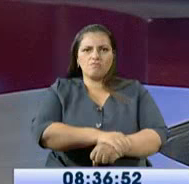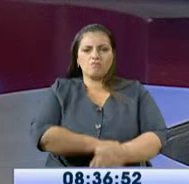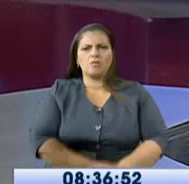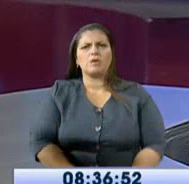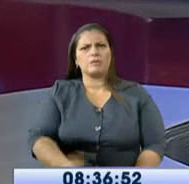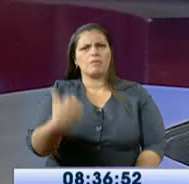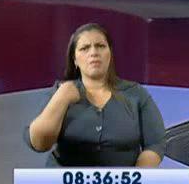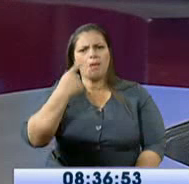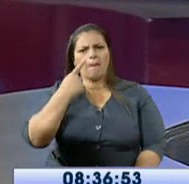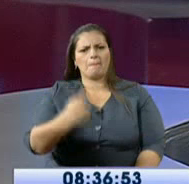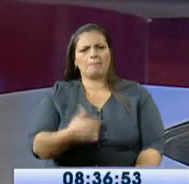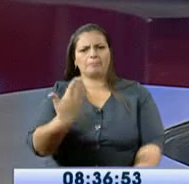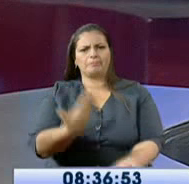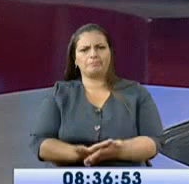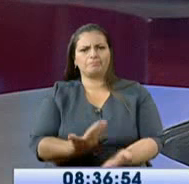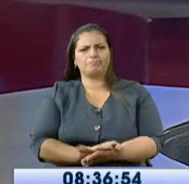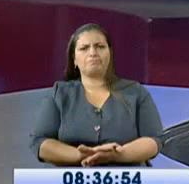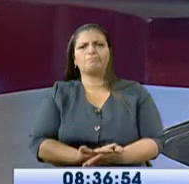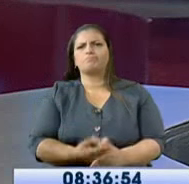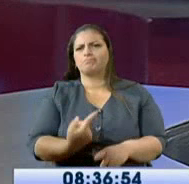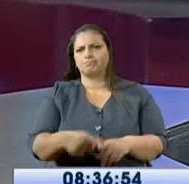estaban guardadas en la cajuela.